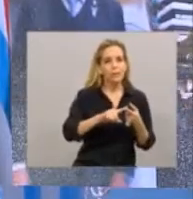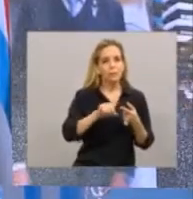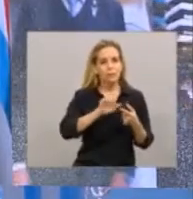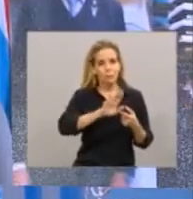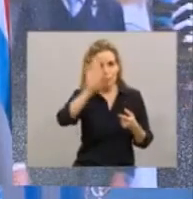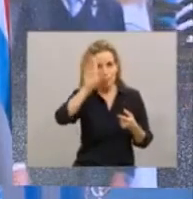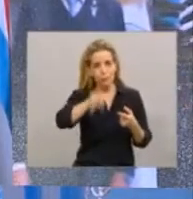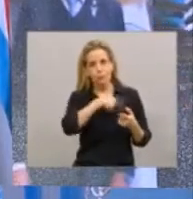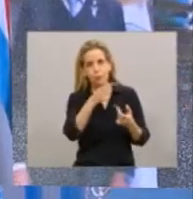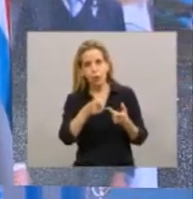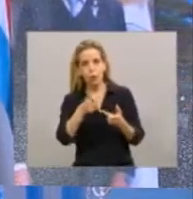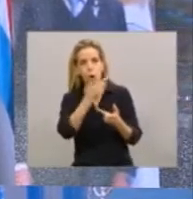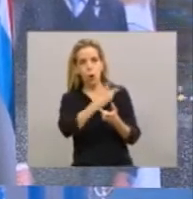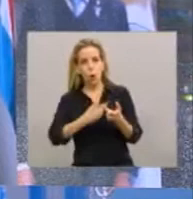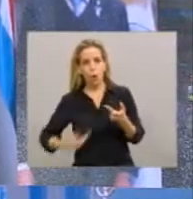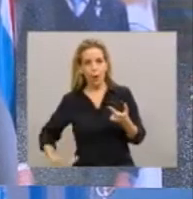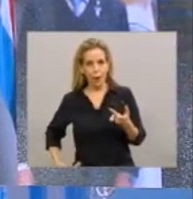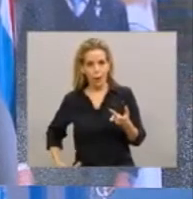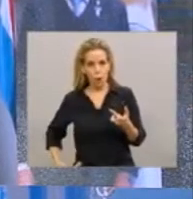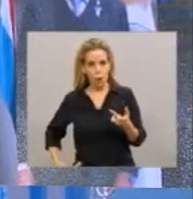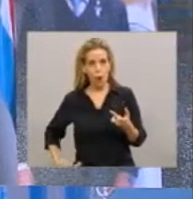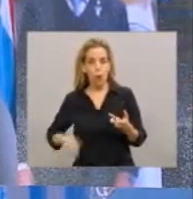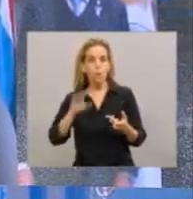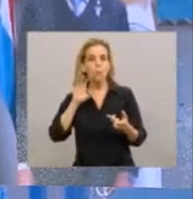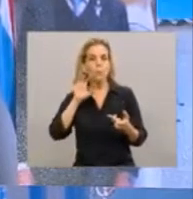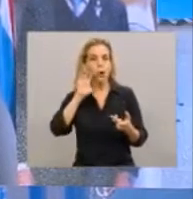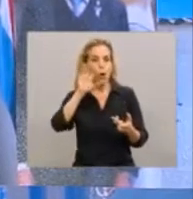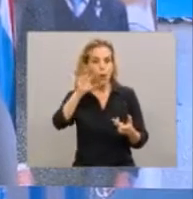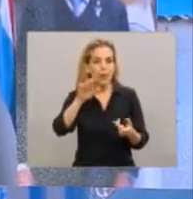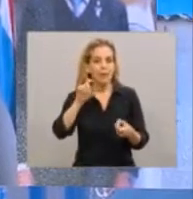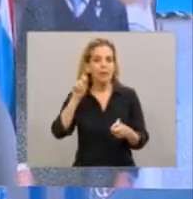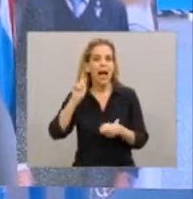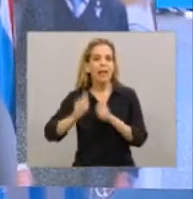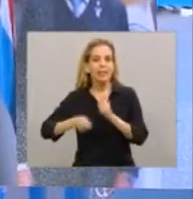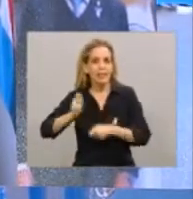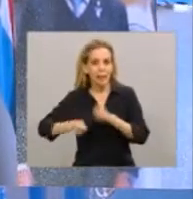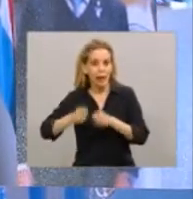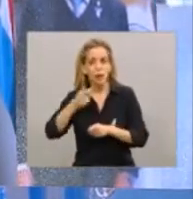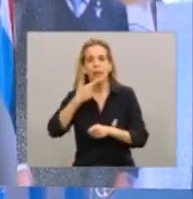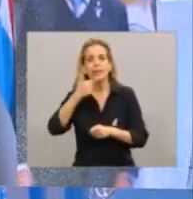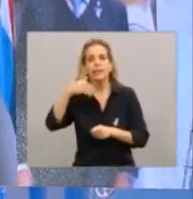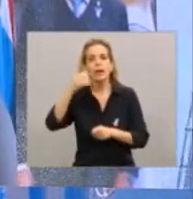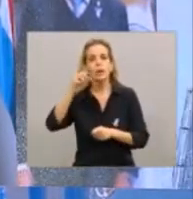aquí está el gobernador de santiago del estero gerardo zamora